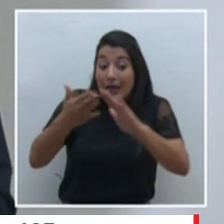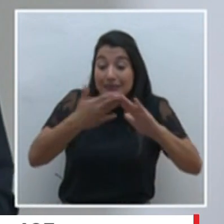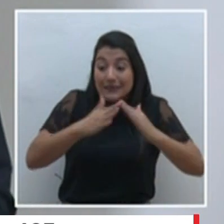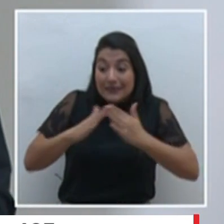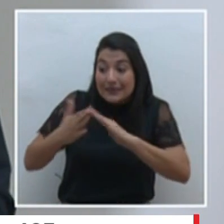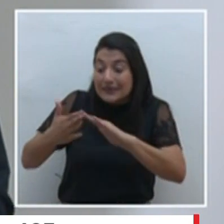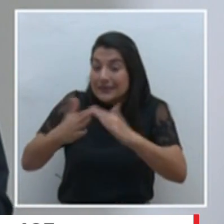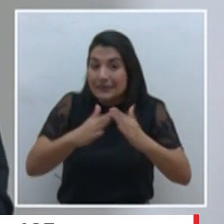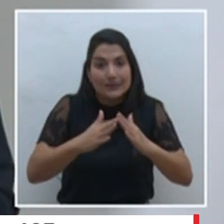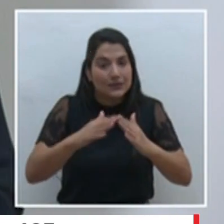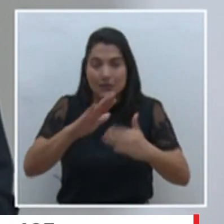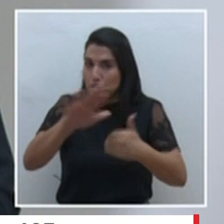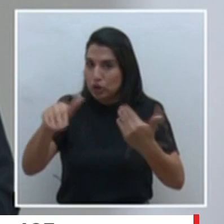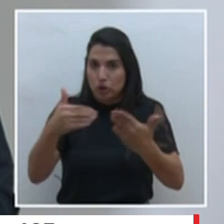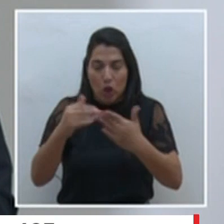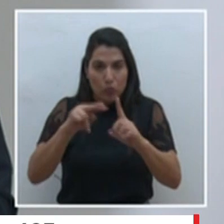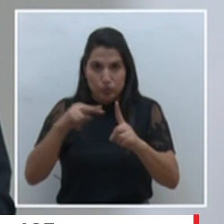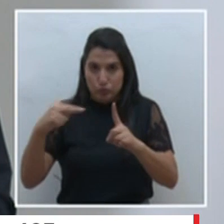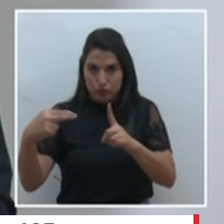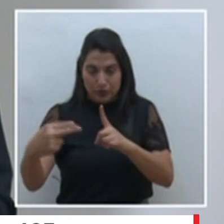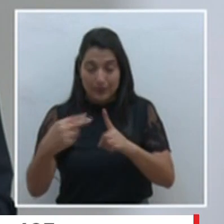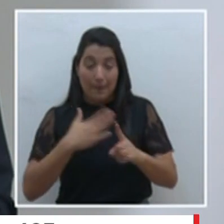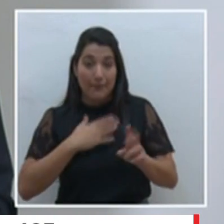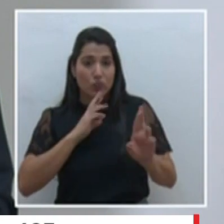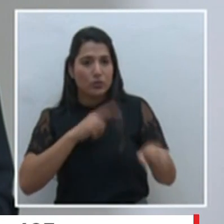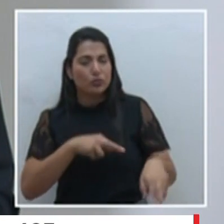a todos los aspectos. Esa es mi respuesta.